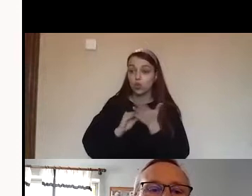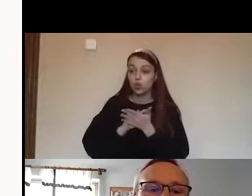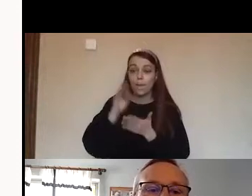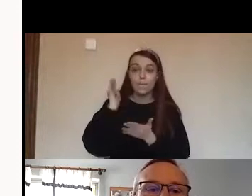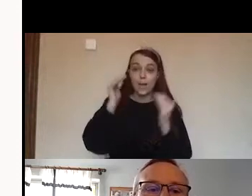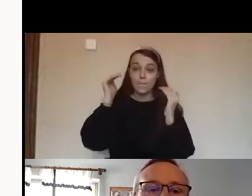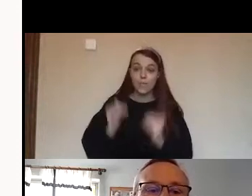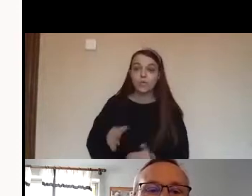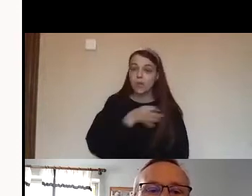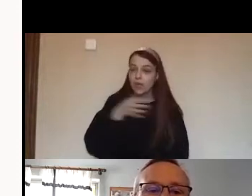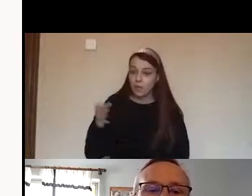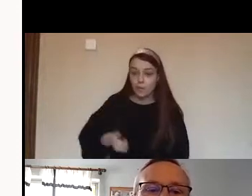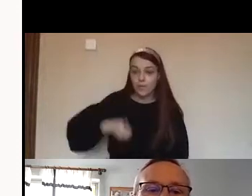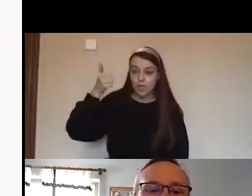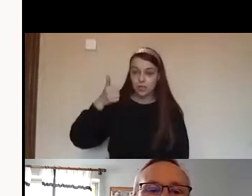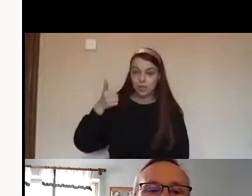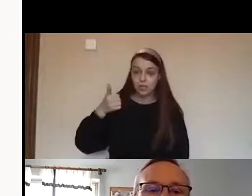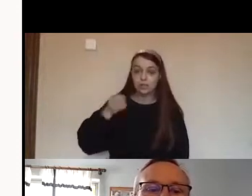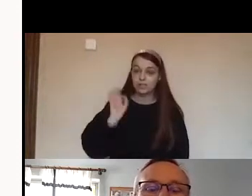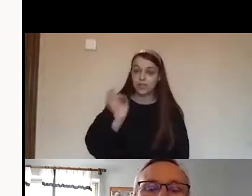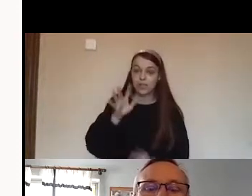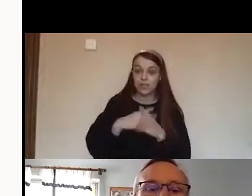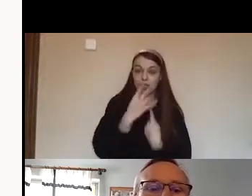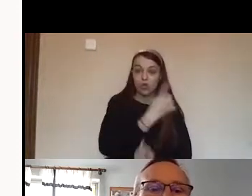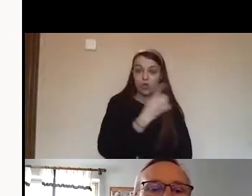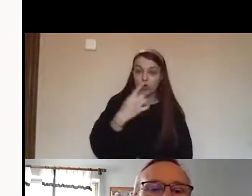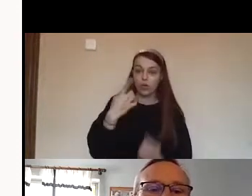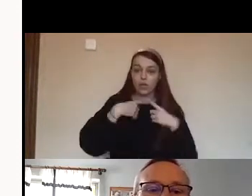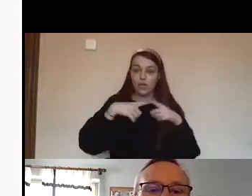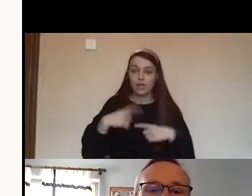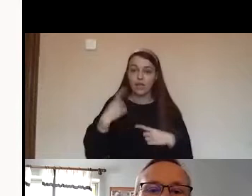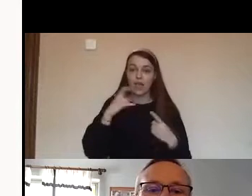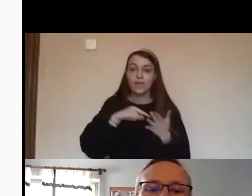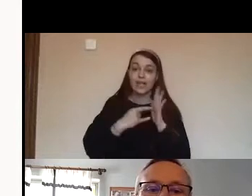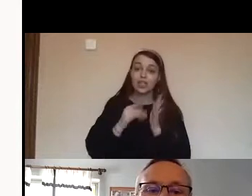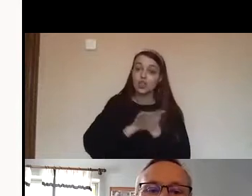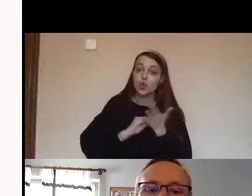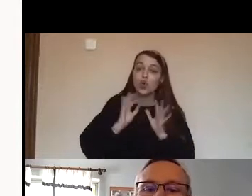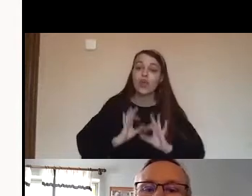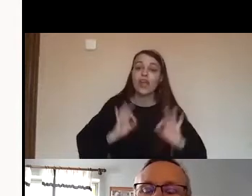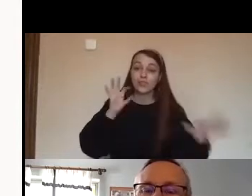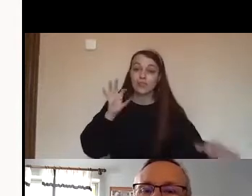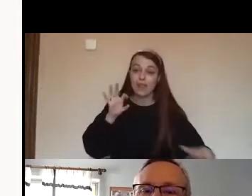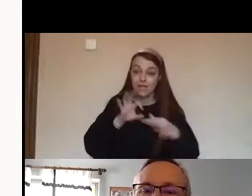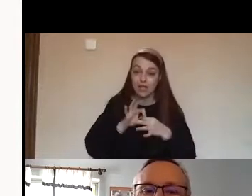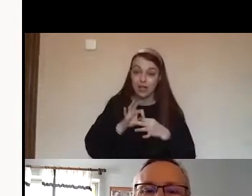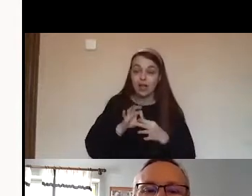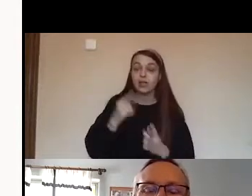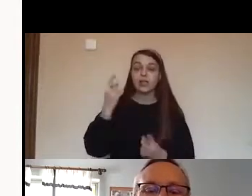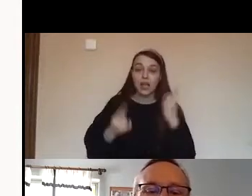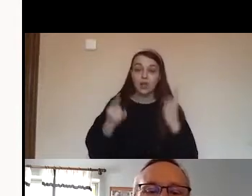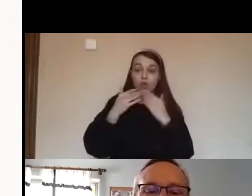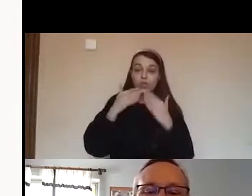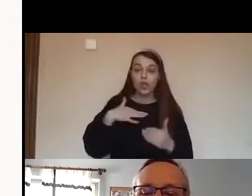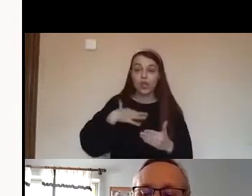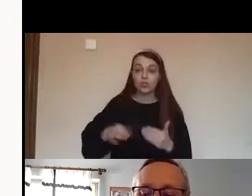posible. Es cierto que cada caso es diferente, hace falta una solución específica y algunos permitirán el acceso